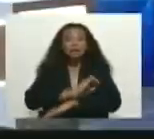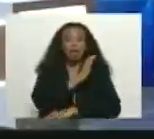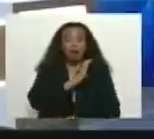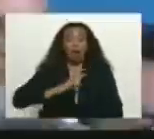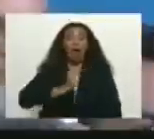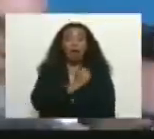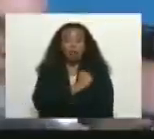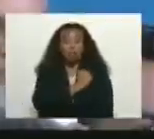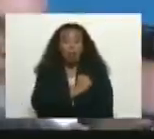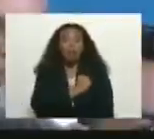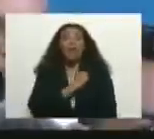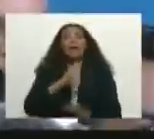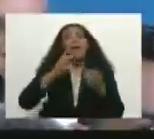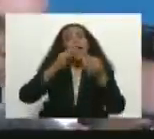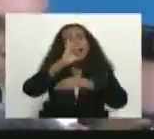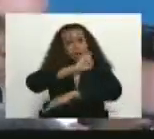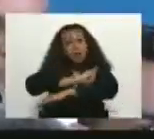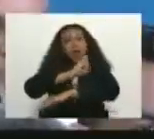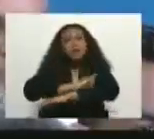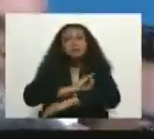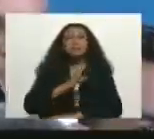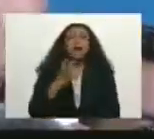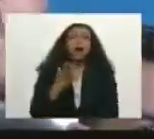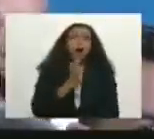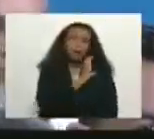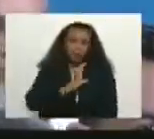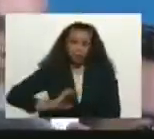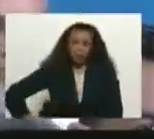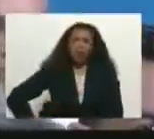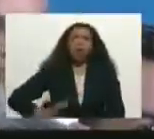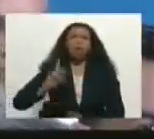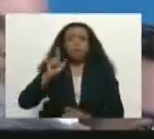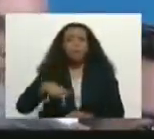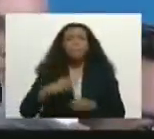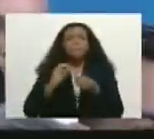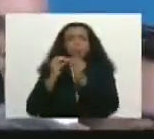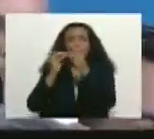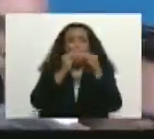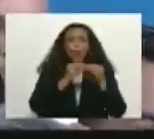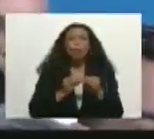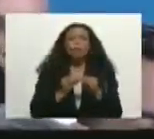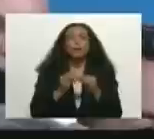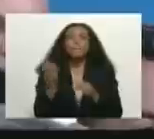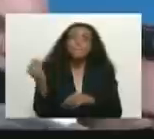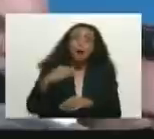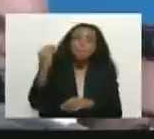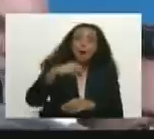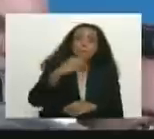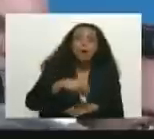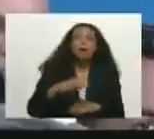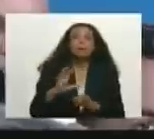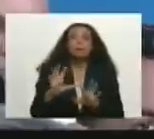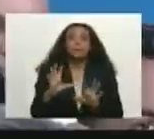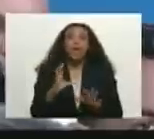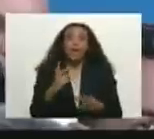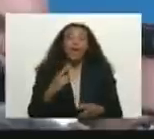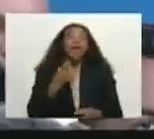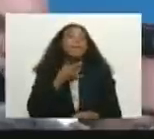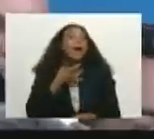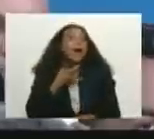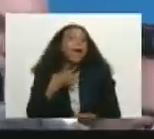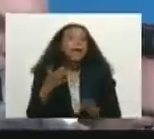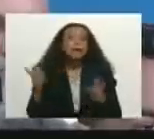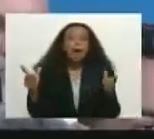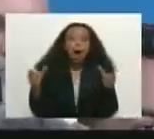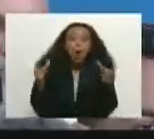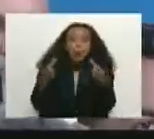las iglesias cristianas ya van más de 1.300 recuperadas, porque son, por supuesto, mucho más, perdón, evangélicas, mucho más